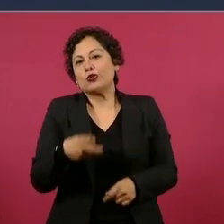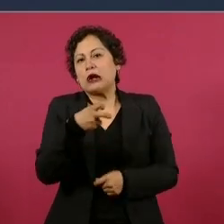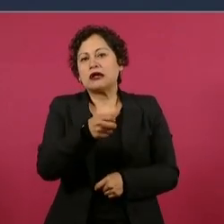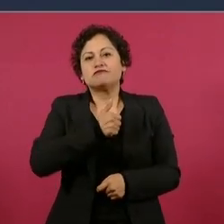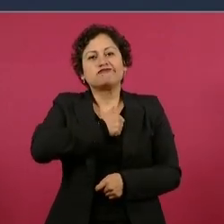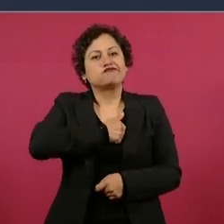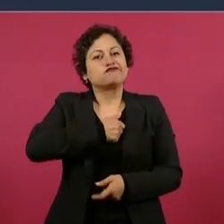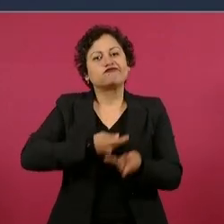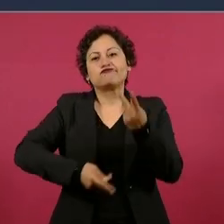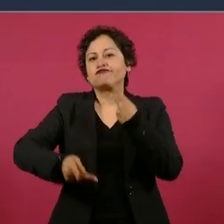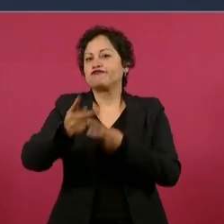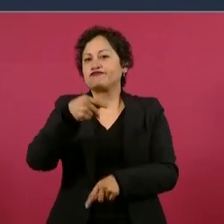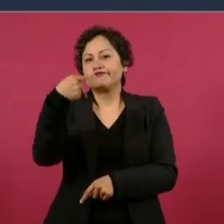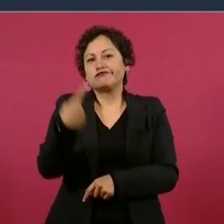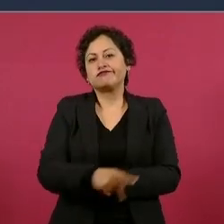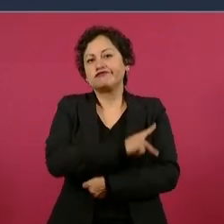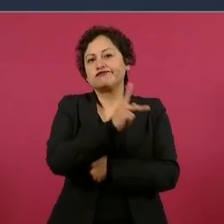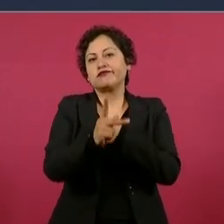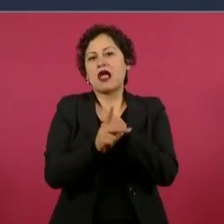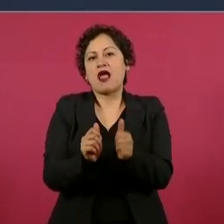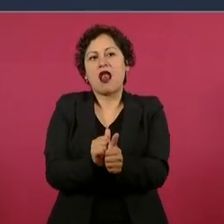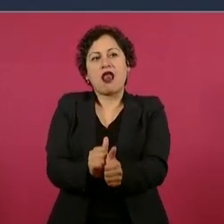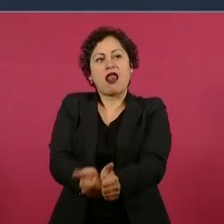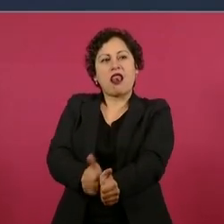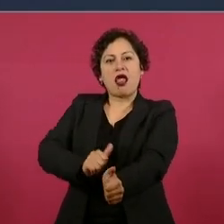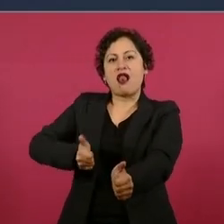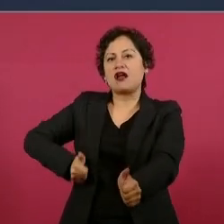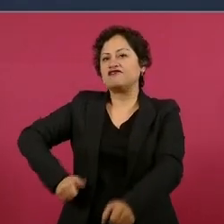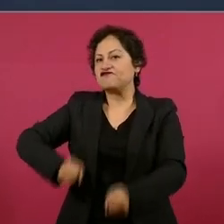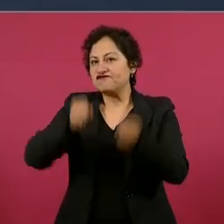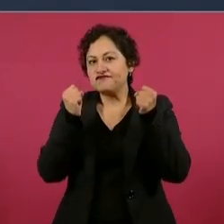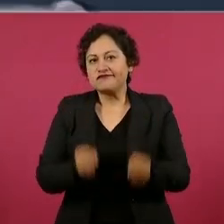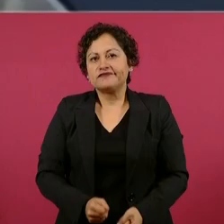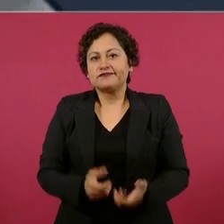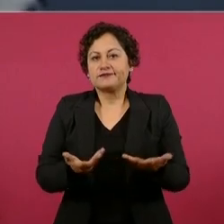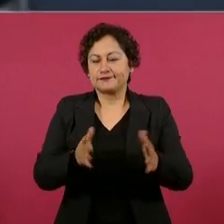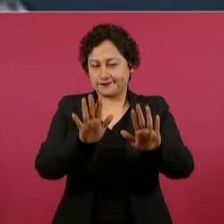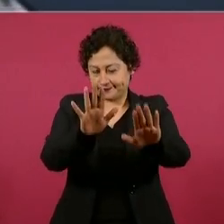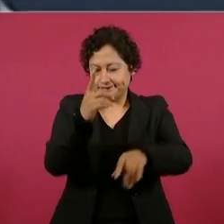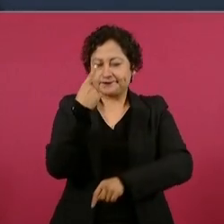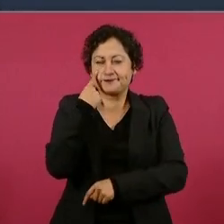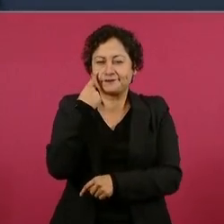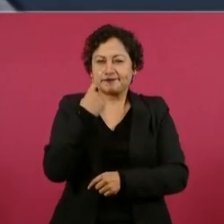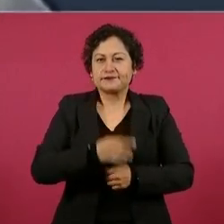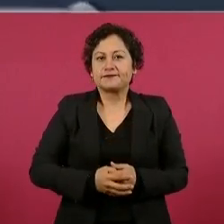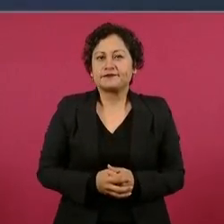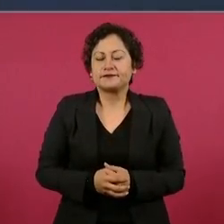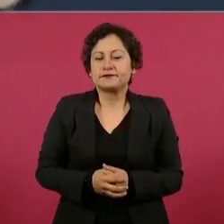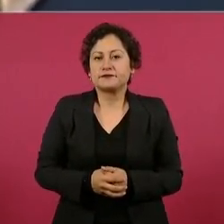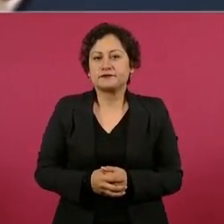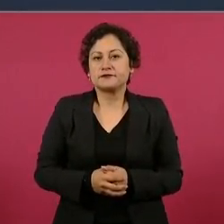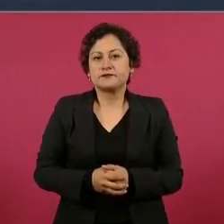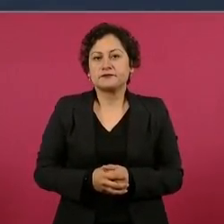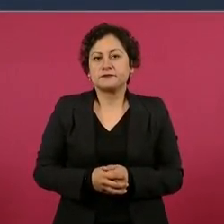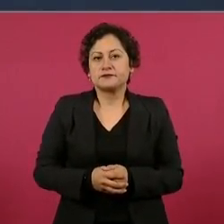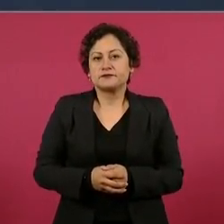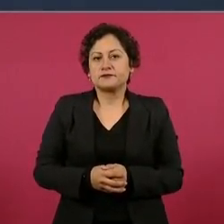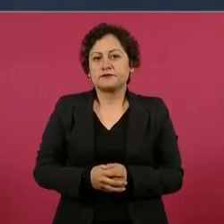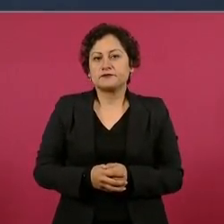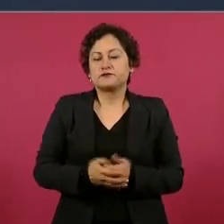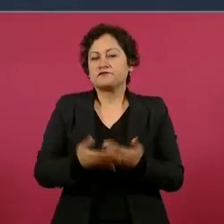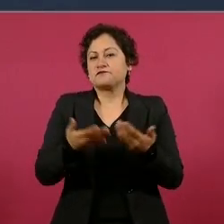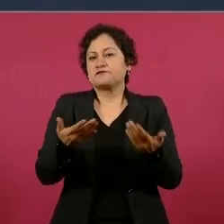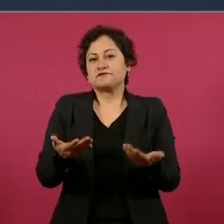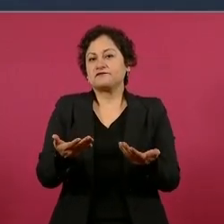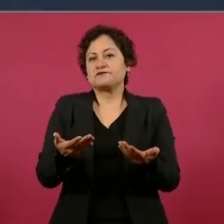retroceso. Sería retrogradar. Es decir, mira, no solo regresar a